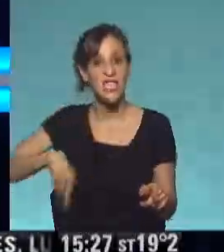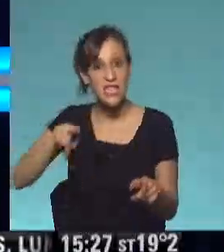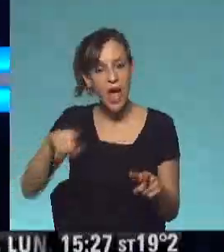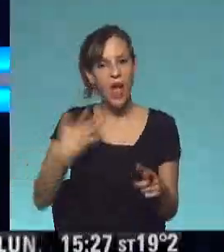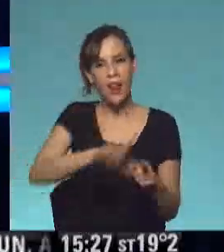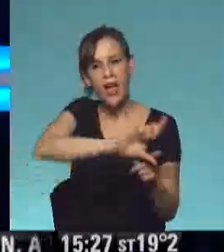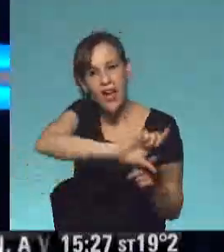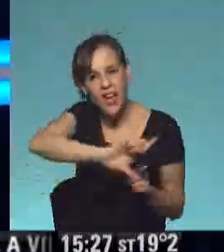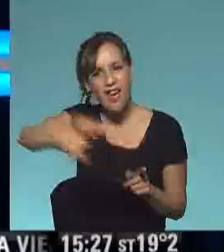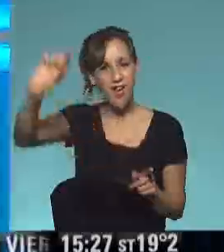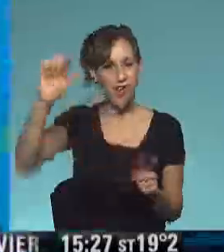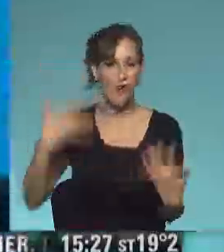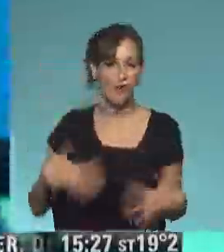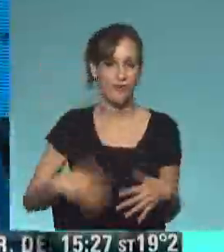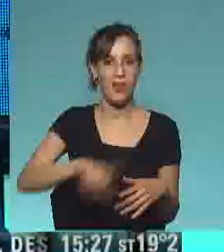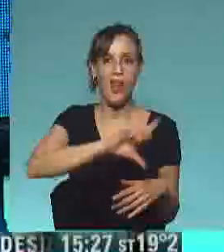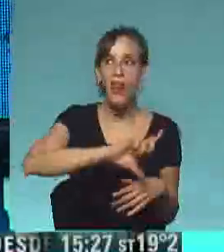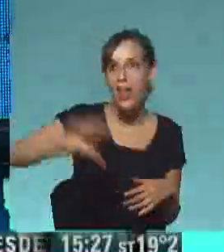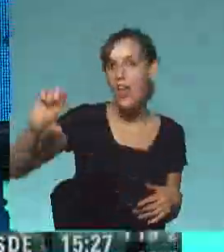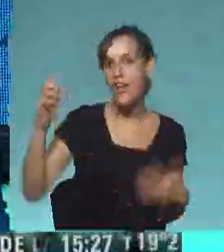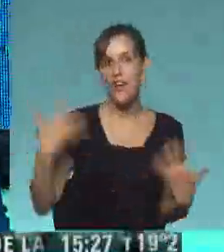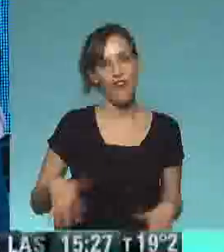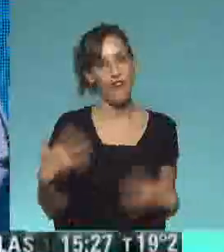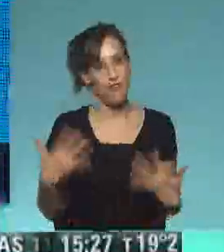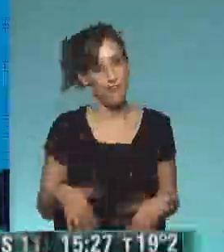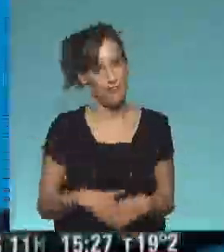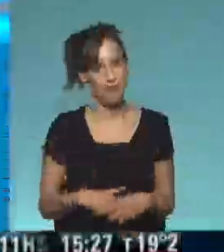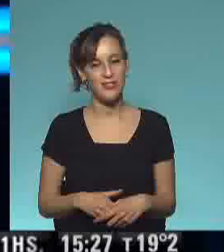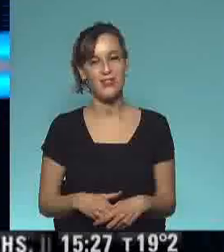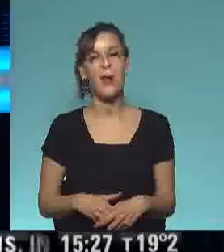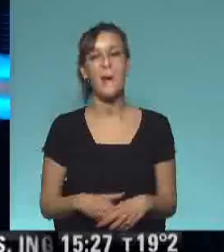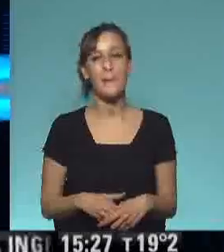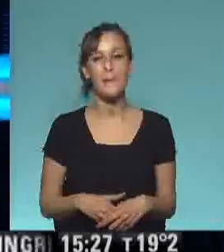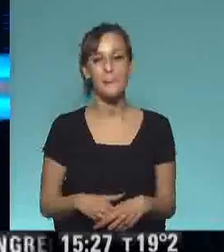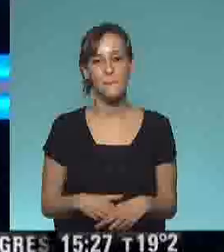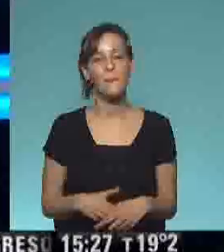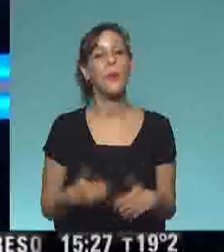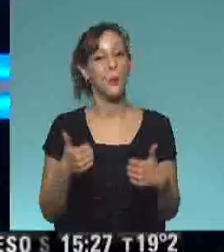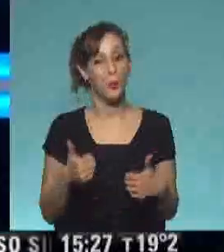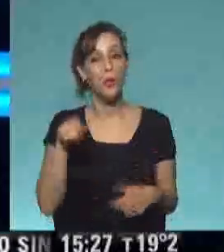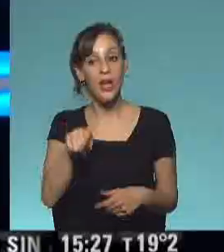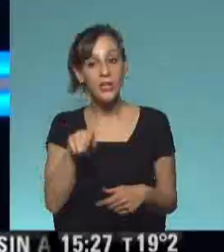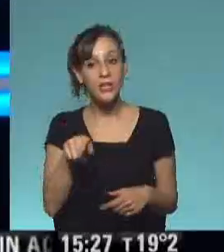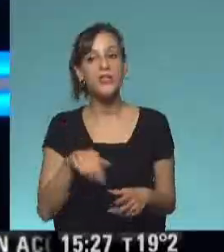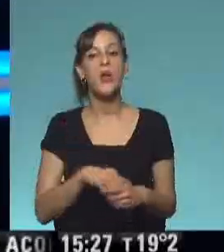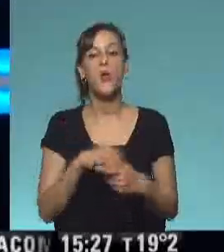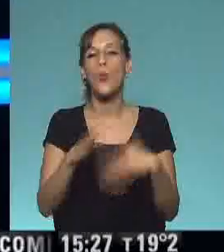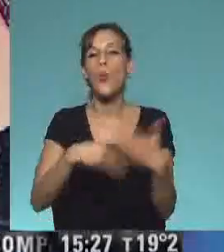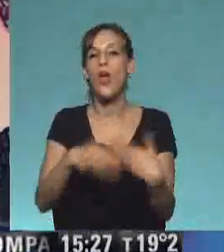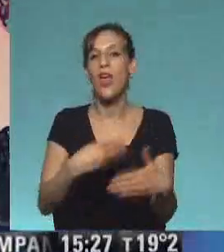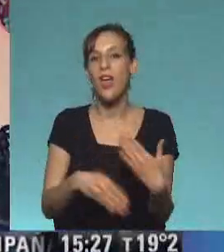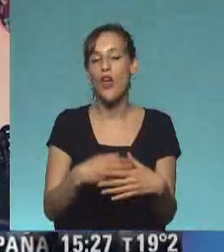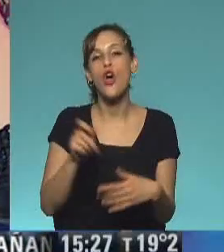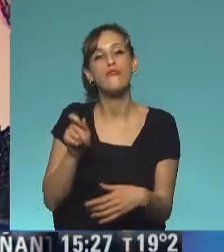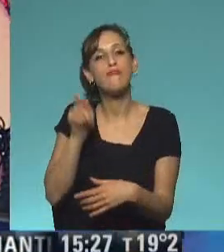y ahora voy a mostrar a Argentina. Y acá voy a Argentina. Y ahora vuelvo para China. Y ahora vuelvo para China. Bien, y este es un juego que se jugaba o se juega